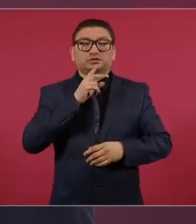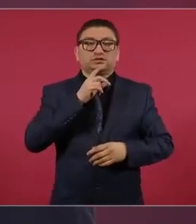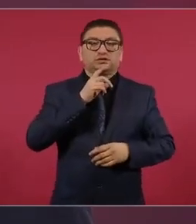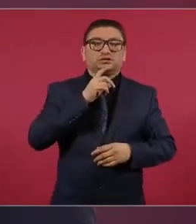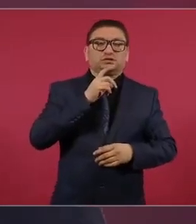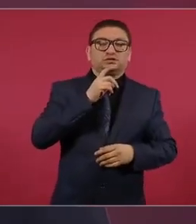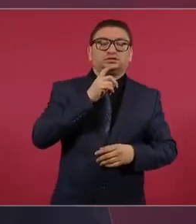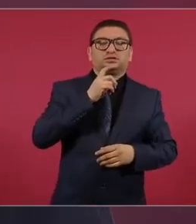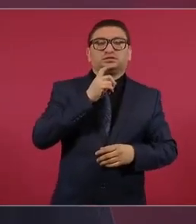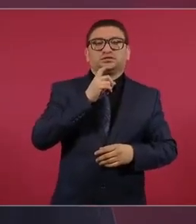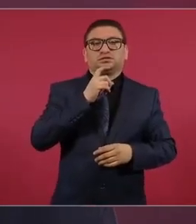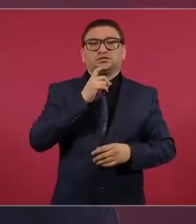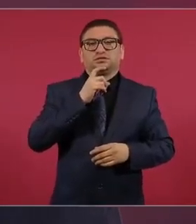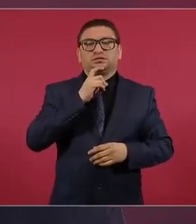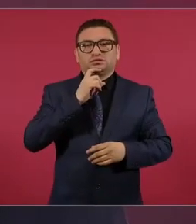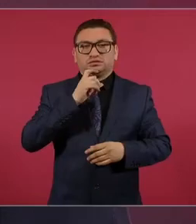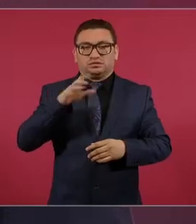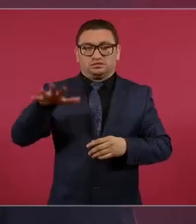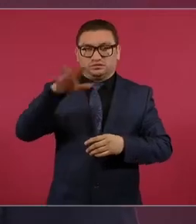y Ucrania